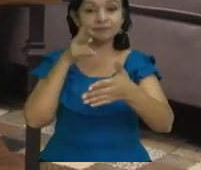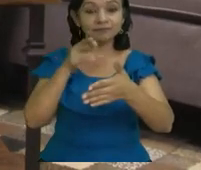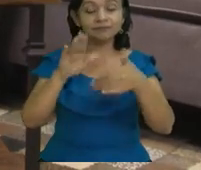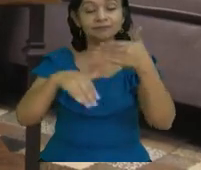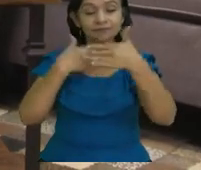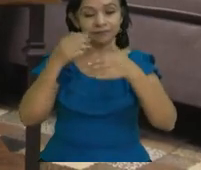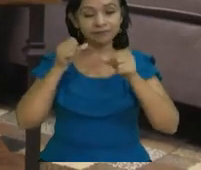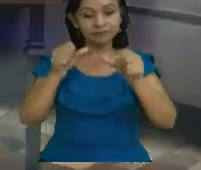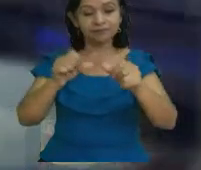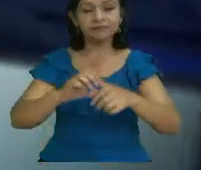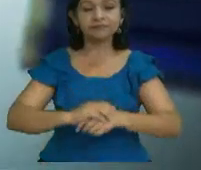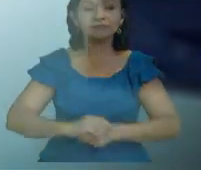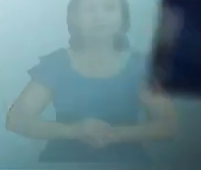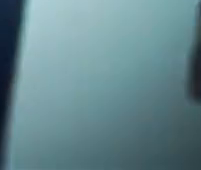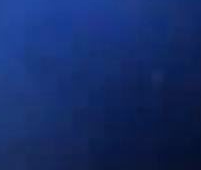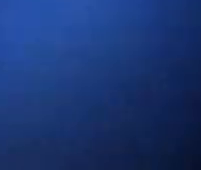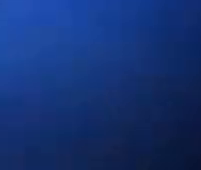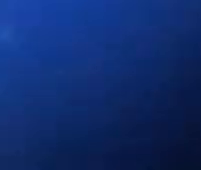pausa y ya volvemos.